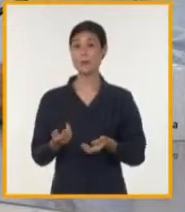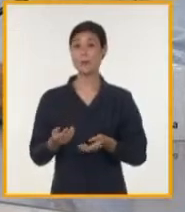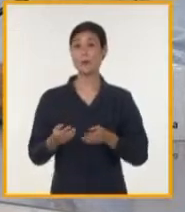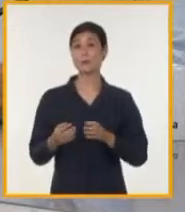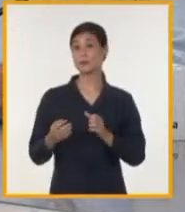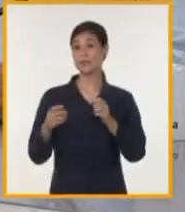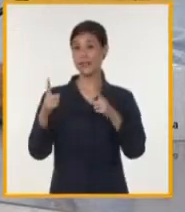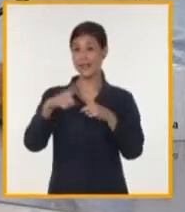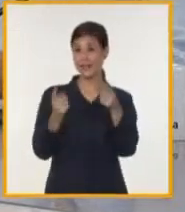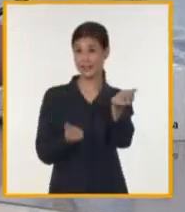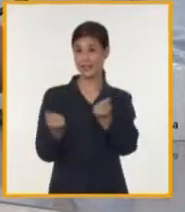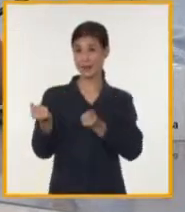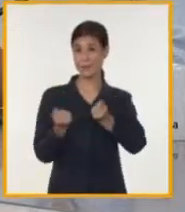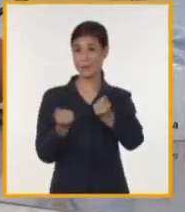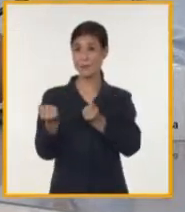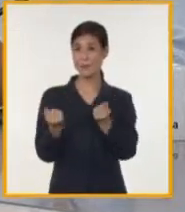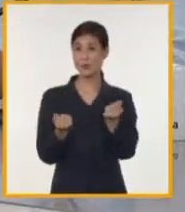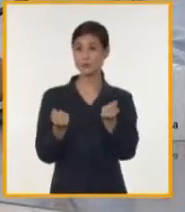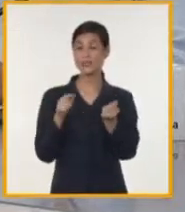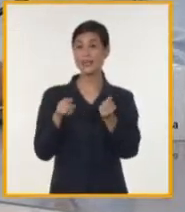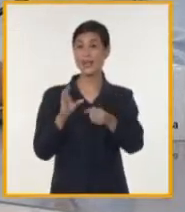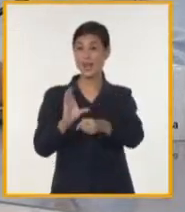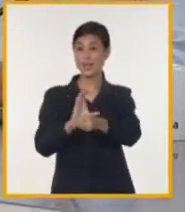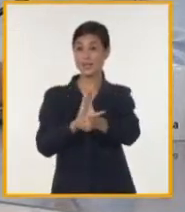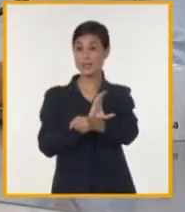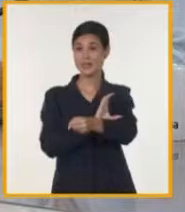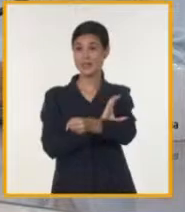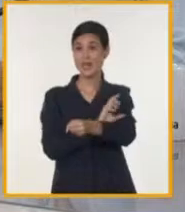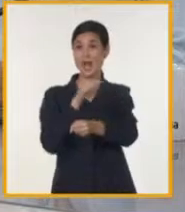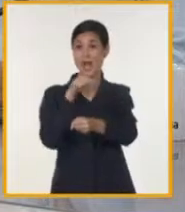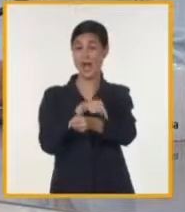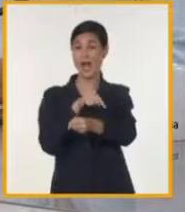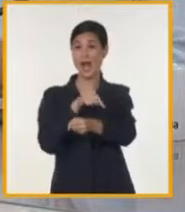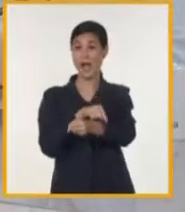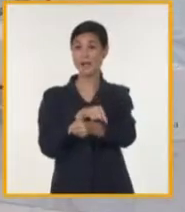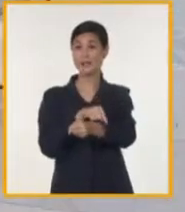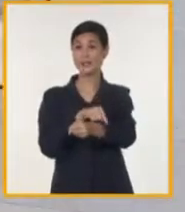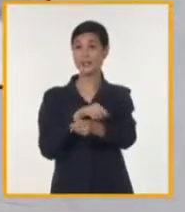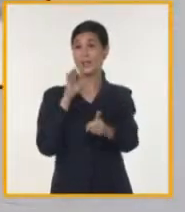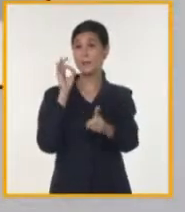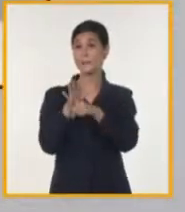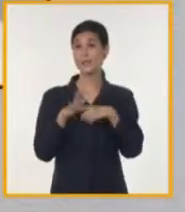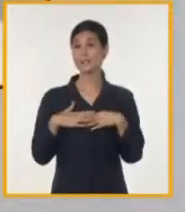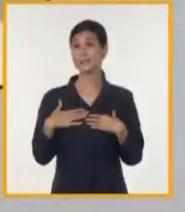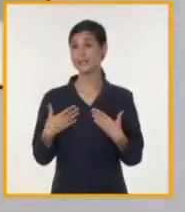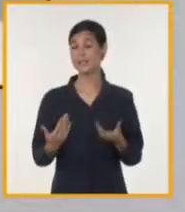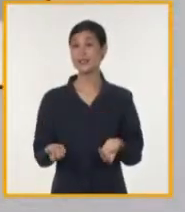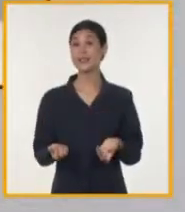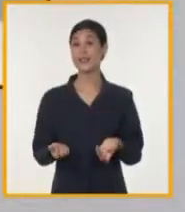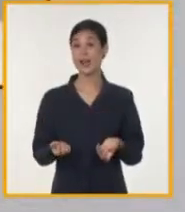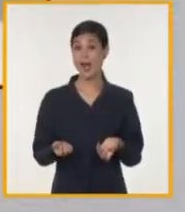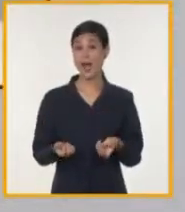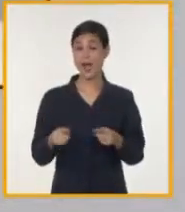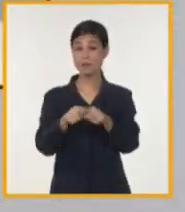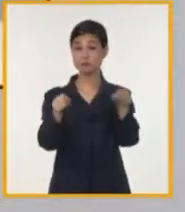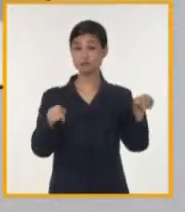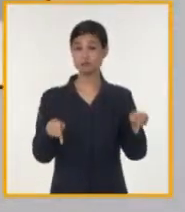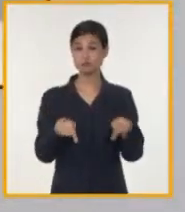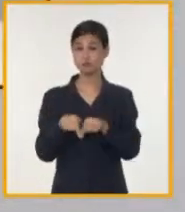como noticia podemos dar, que están realizando la transportación de los contenedores de fotovoltaicos que están arribando al país